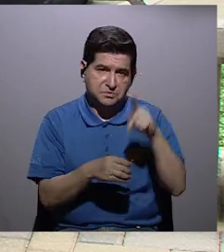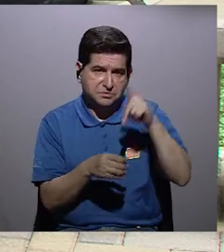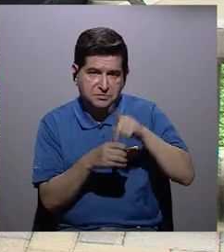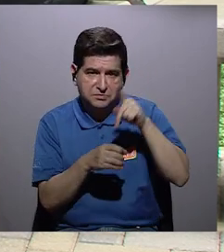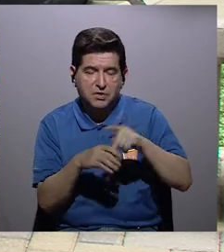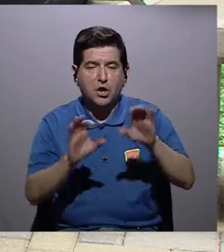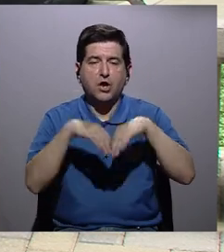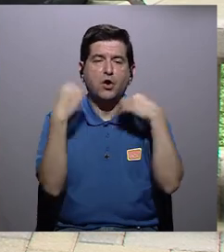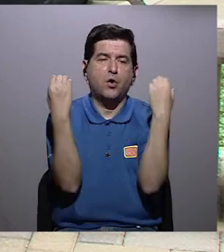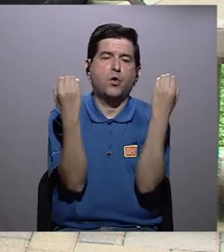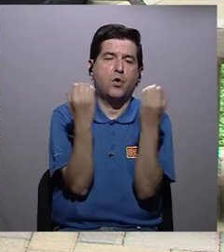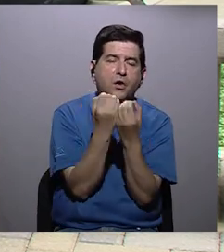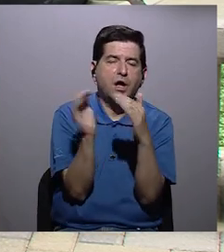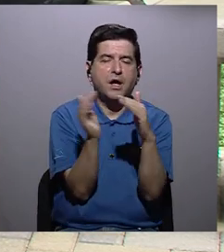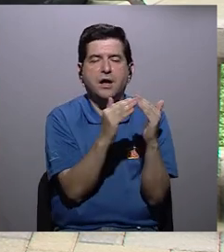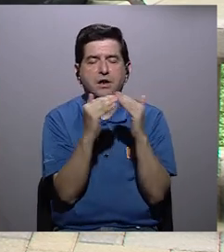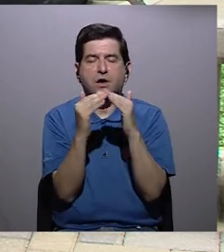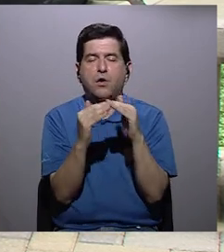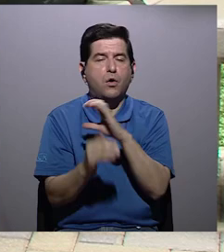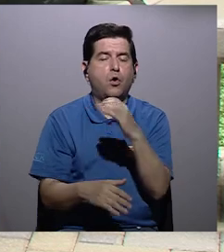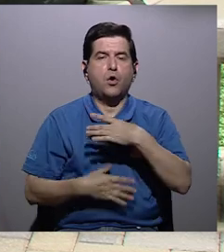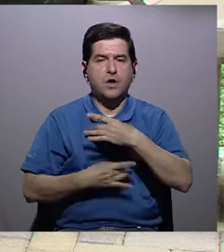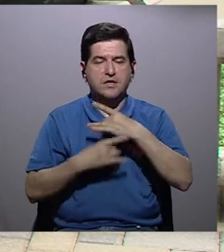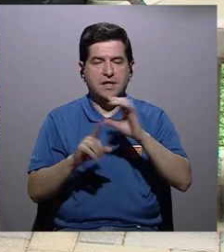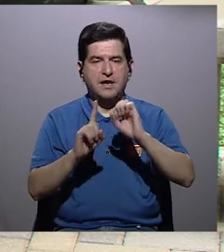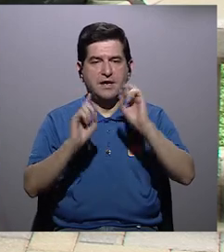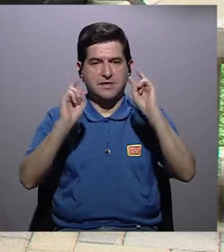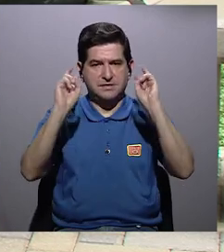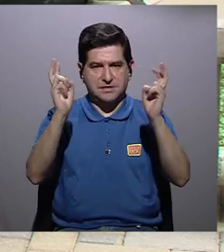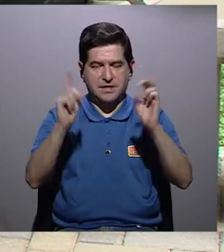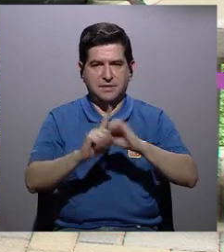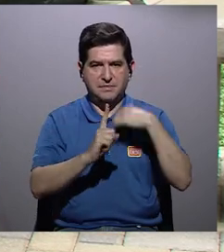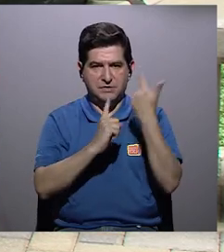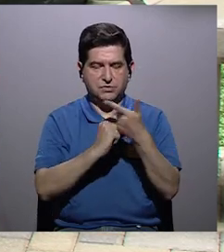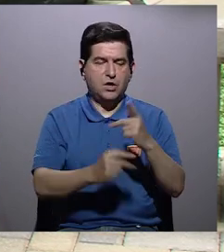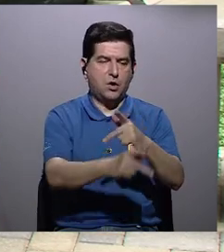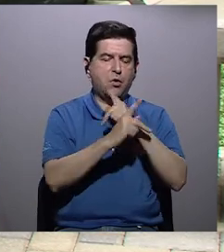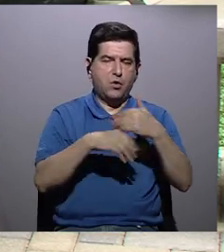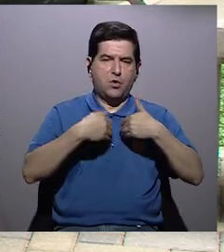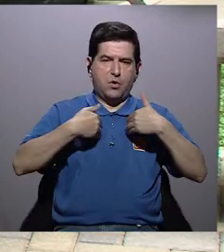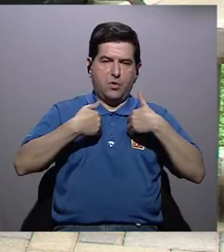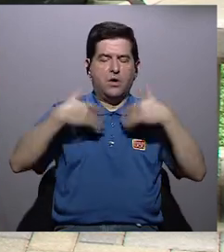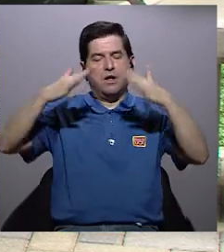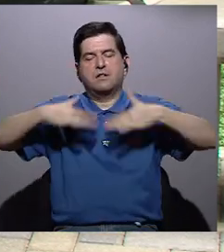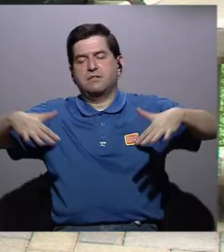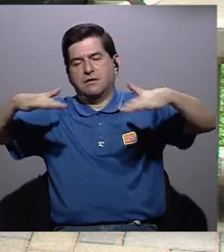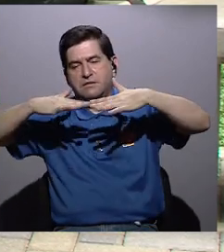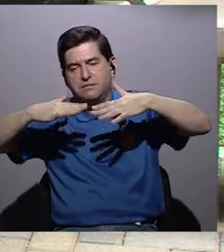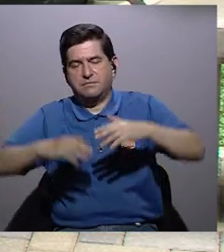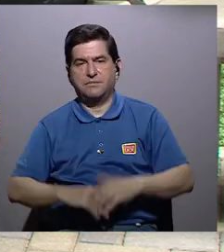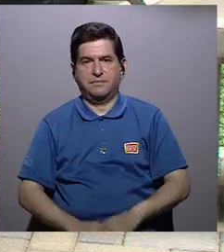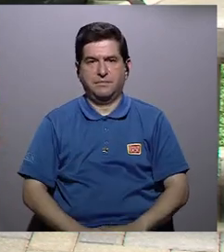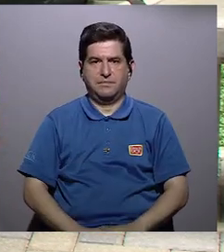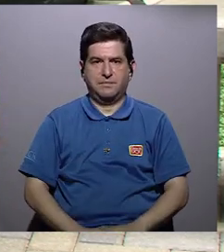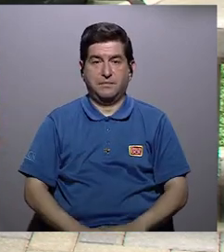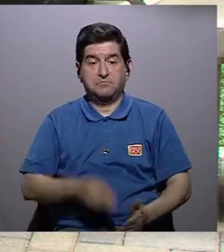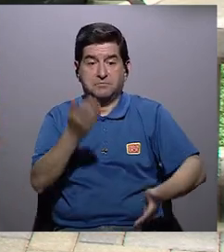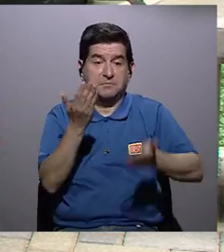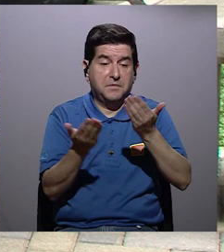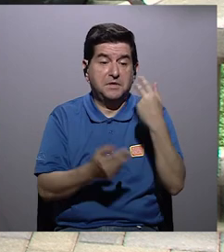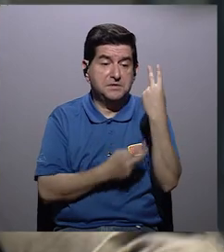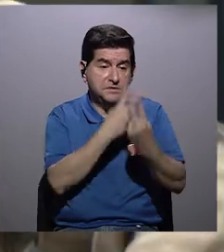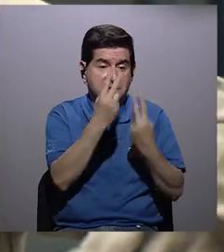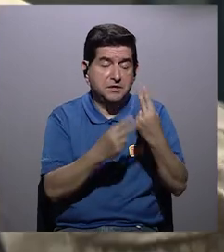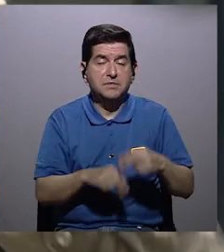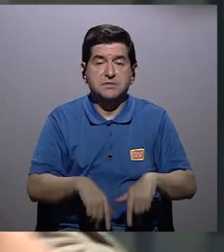en organizaciones comunitarias o le interesan temas sociales, protección animal, ambiental, y ya sea que